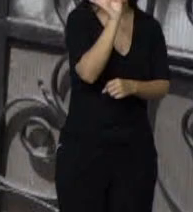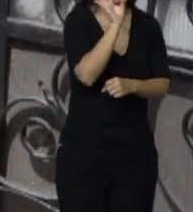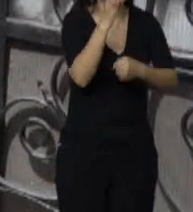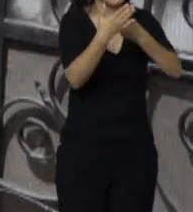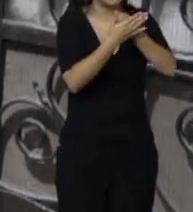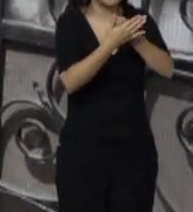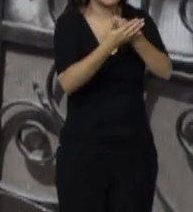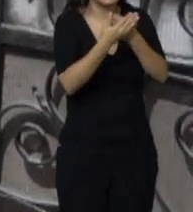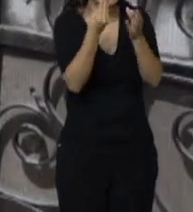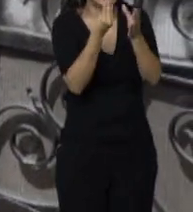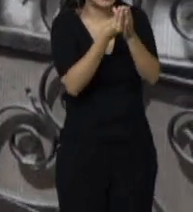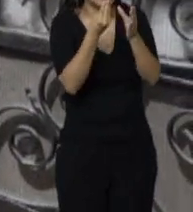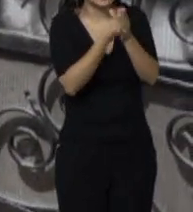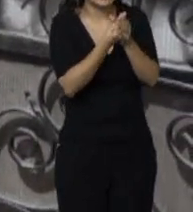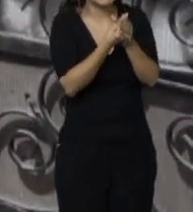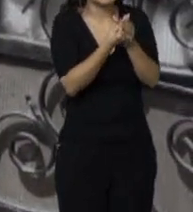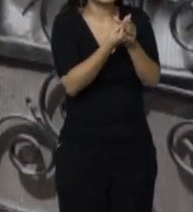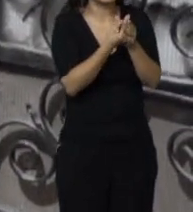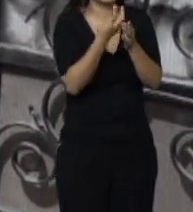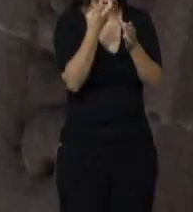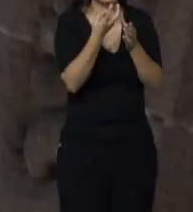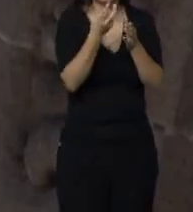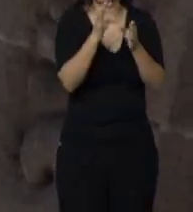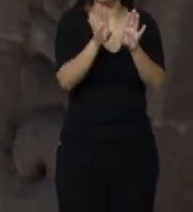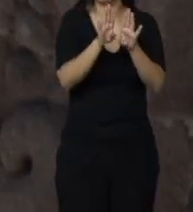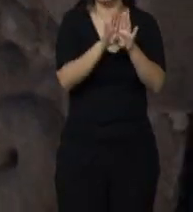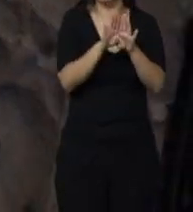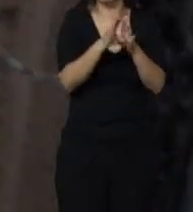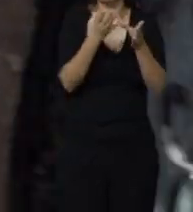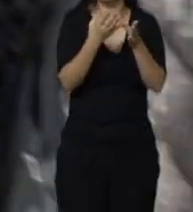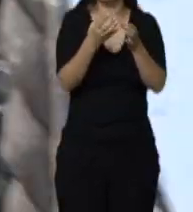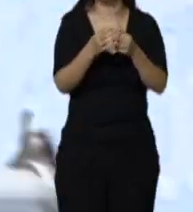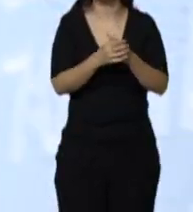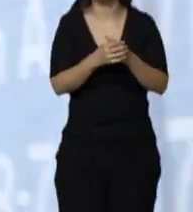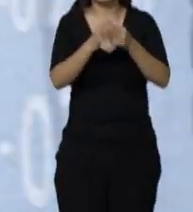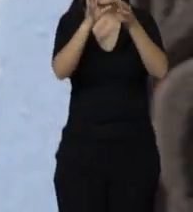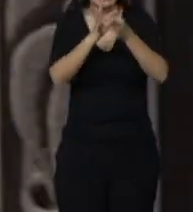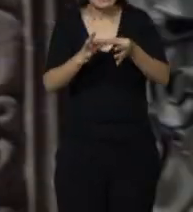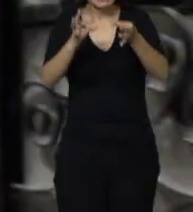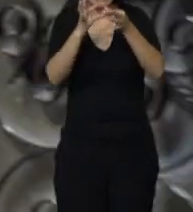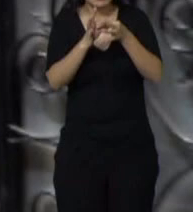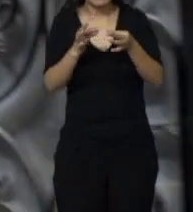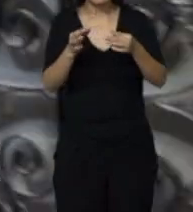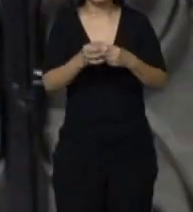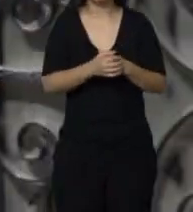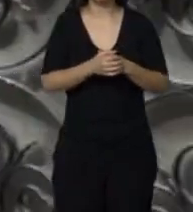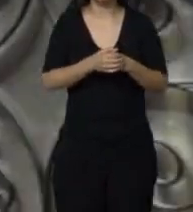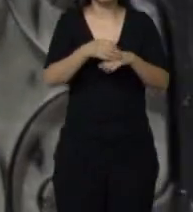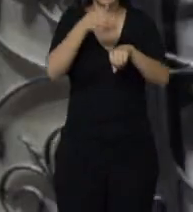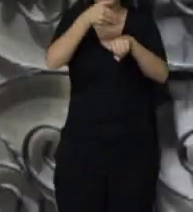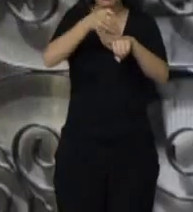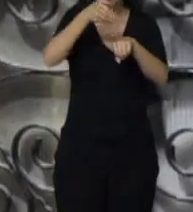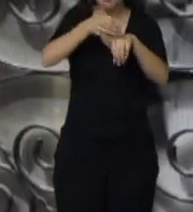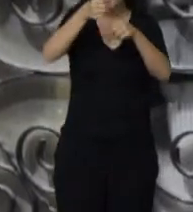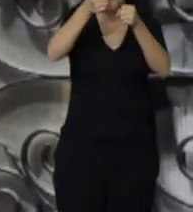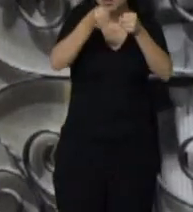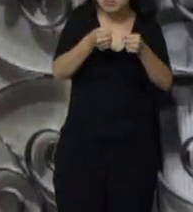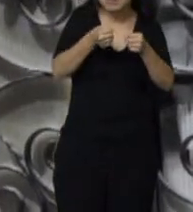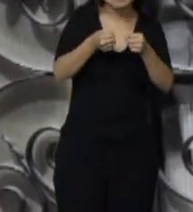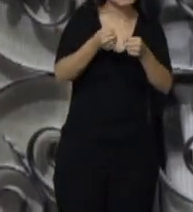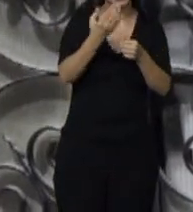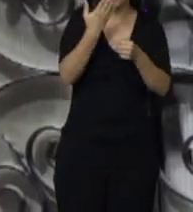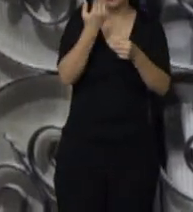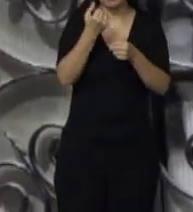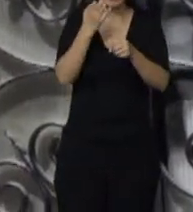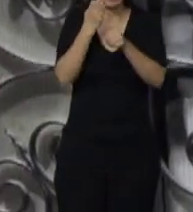y no para el siguiente de sus servicios educativos e indicó que no tienen una cifra definida porque están en el